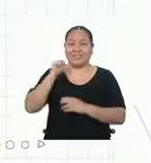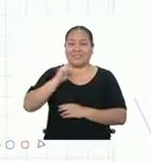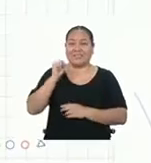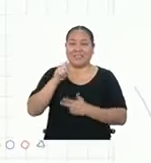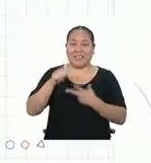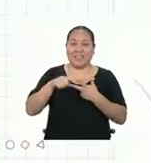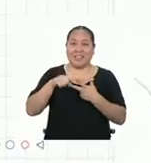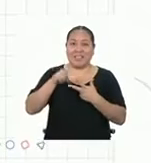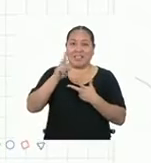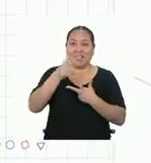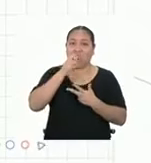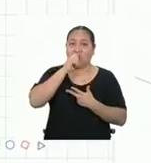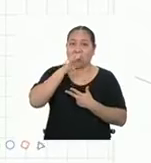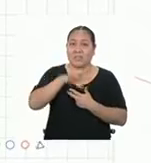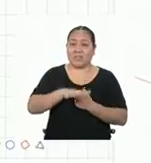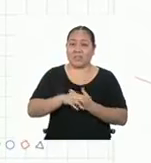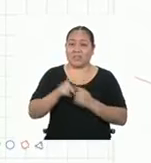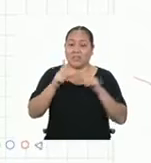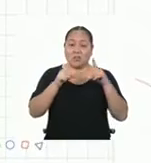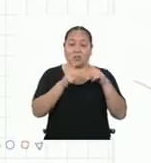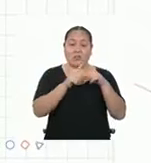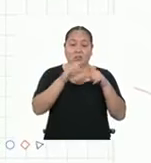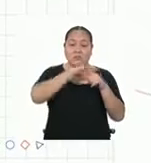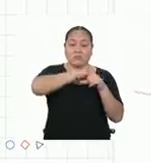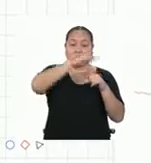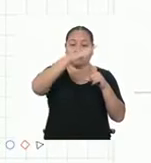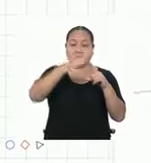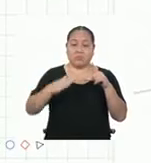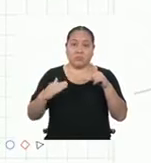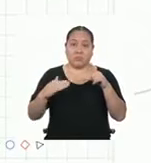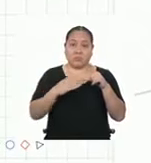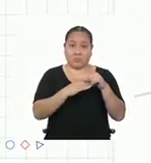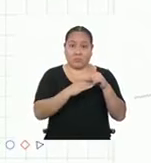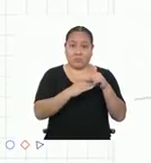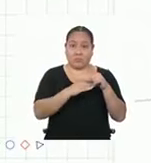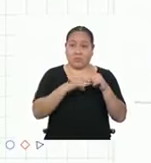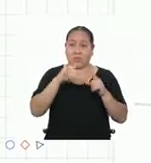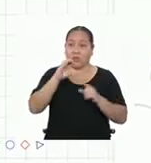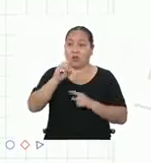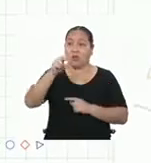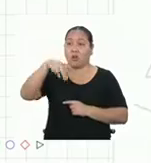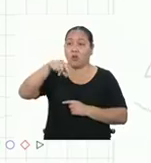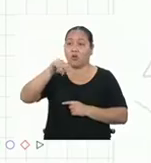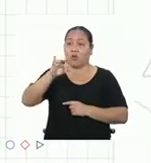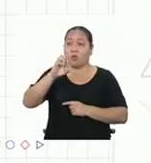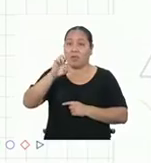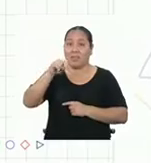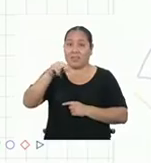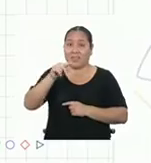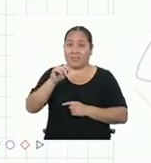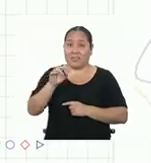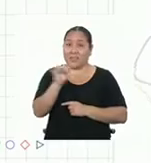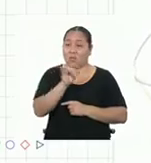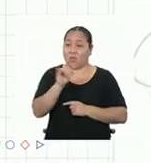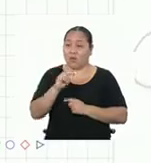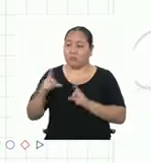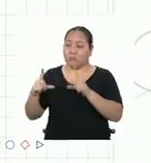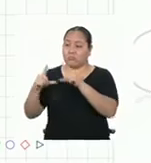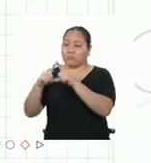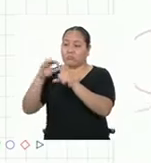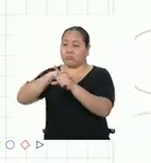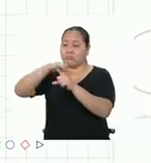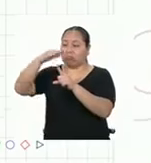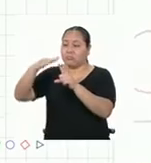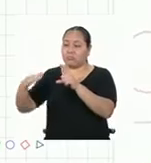segundo criterio dice que Si los tres lados de un triángulo son congruentes con los tres lados de otro Entonces los triángulos